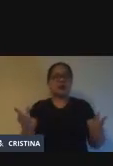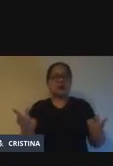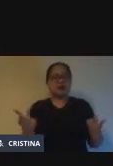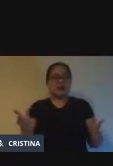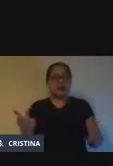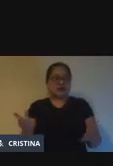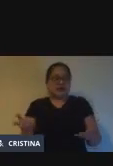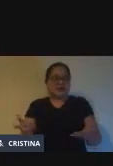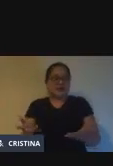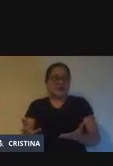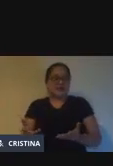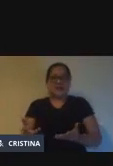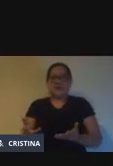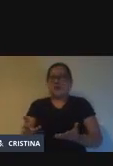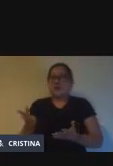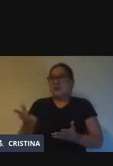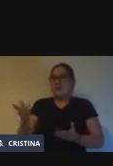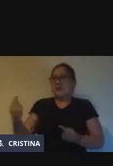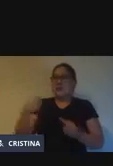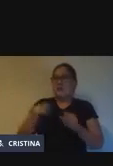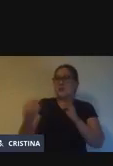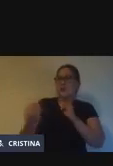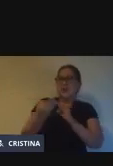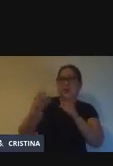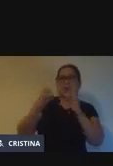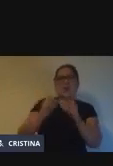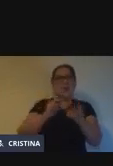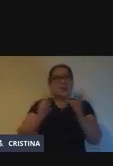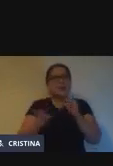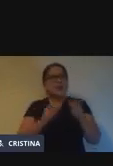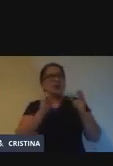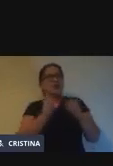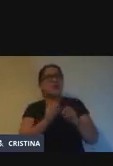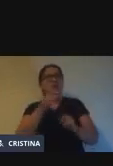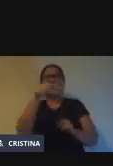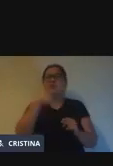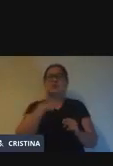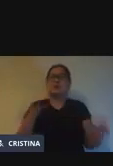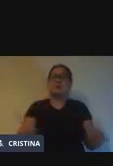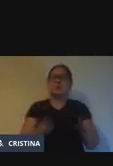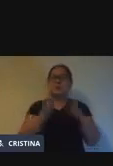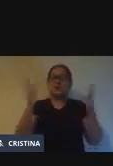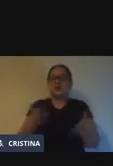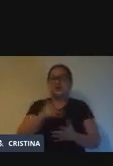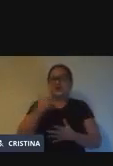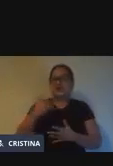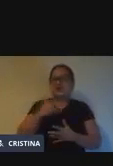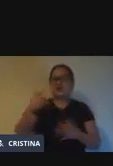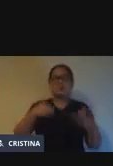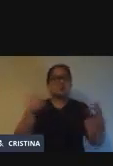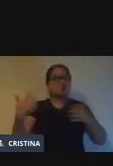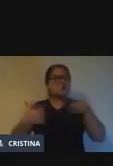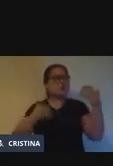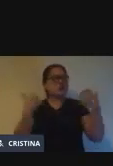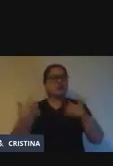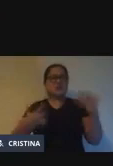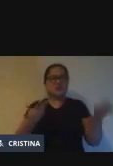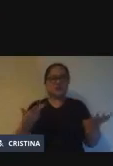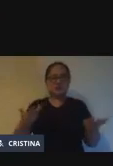para bollos, o no está el agua para el chocolate, ¿no? Porque estamos